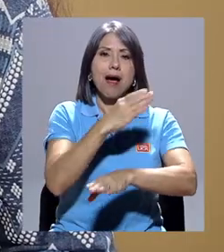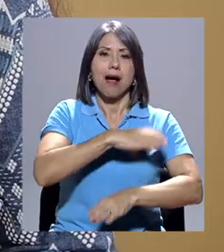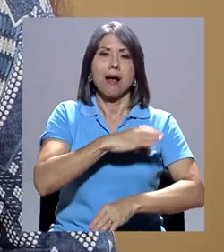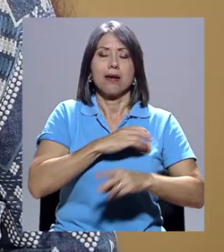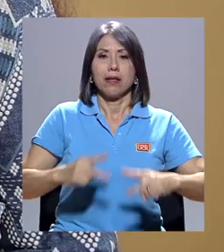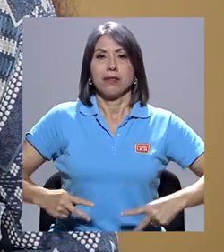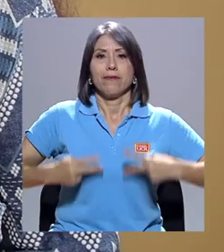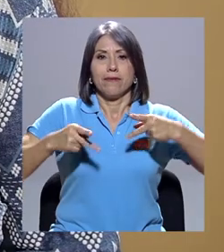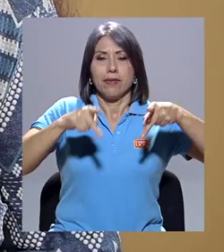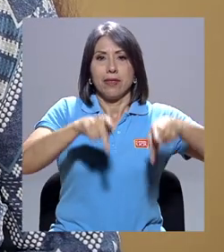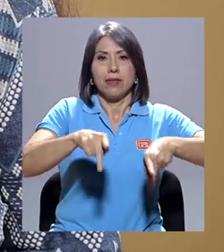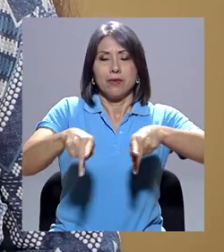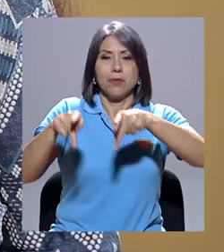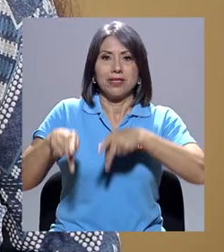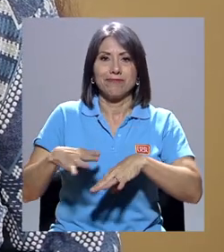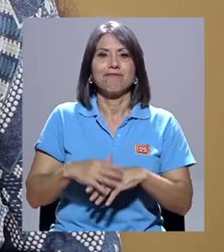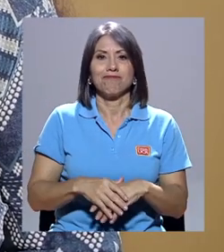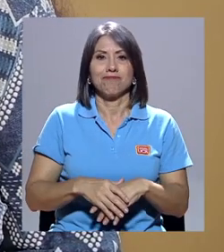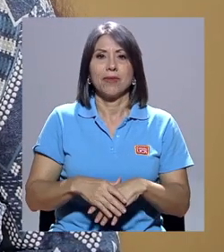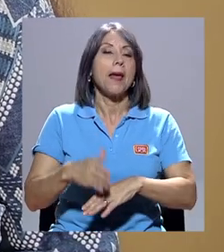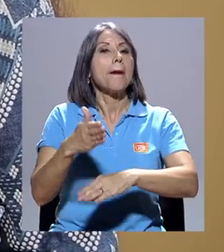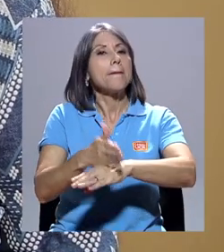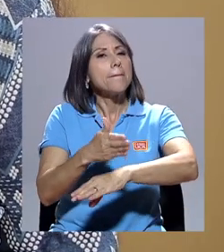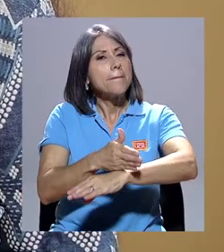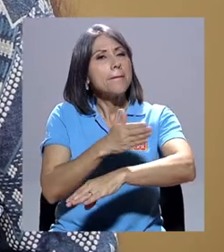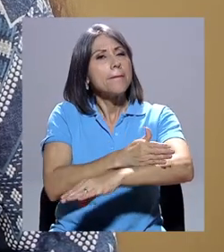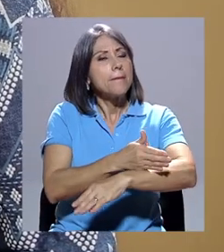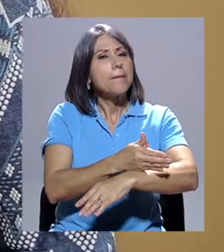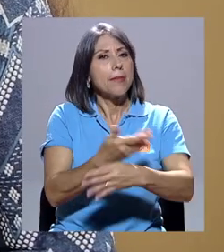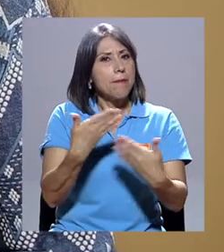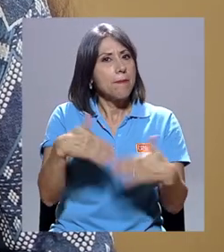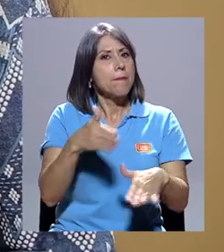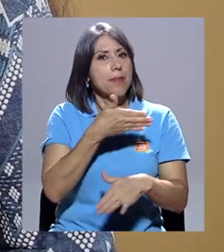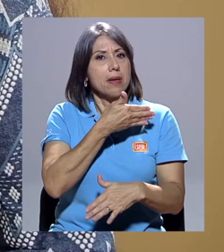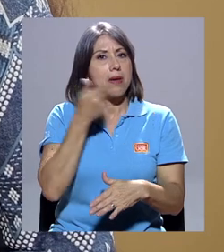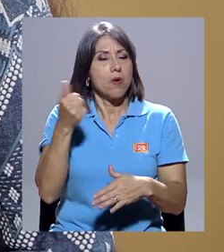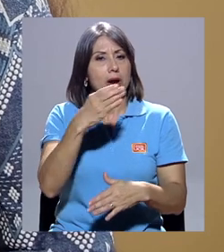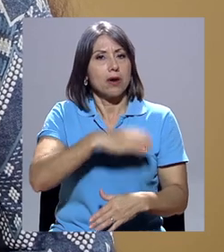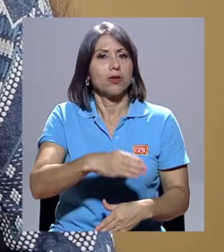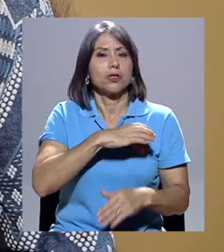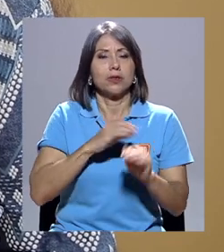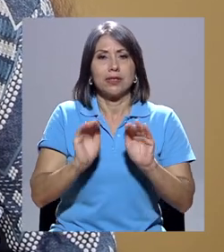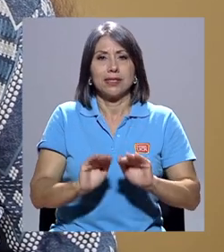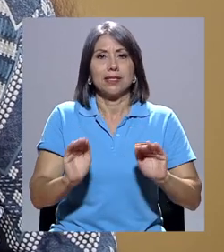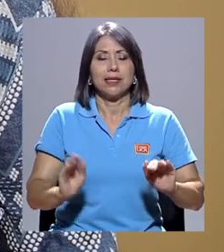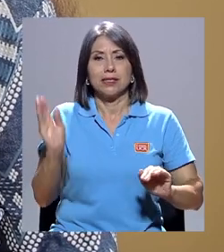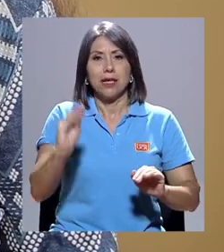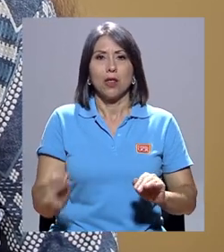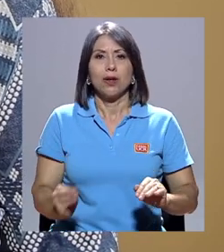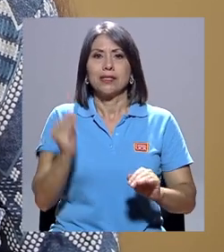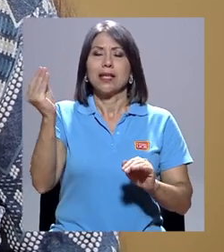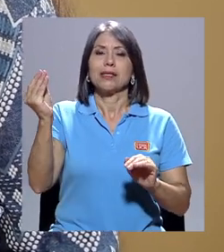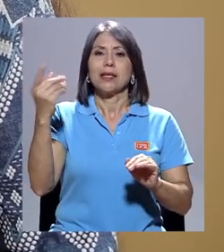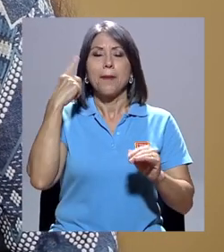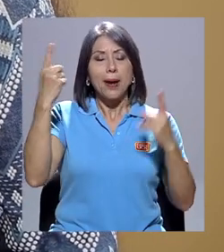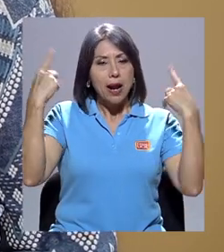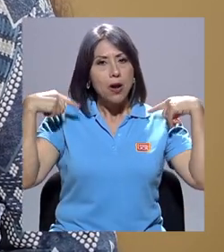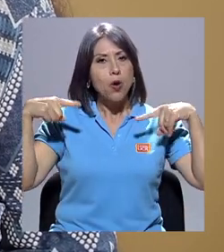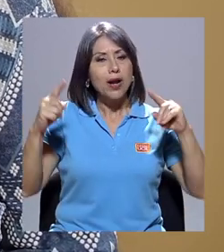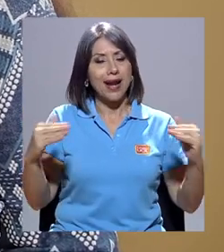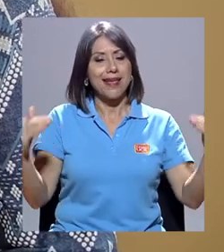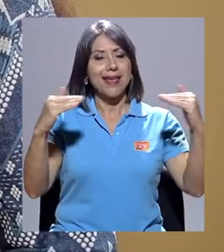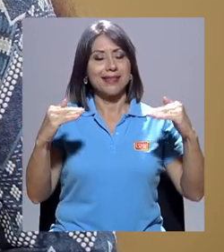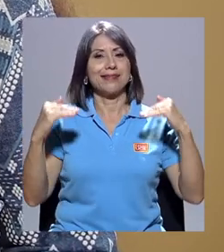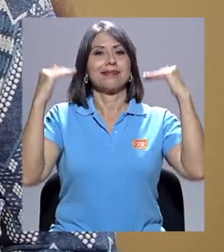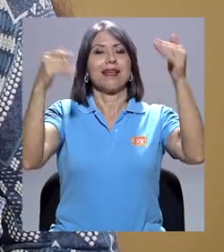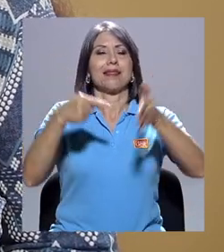Este aspecto de mejorar las condiciones de la niñez y la adolescencia y llevarlas a los estándares que exige la Convención